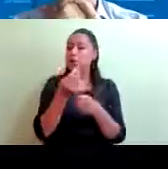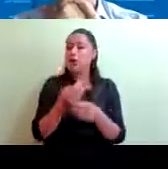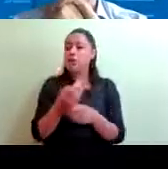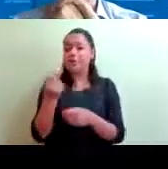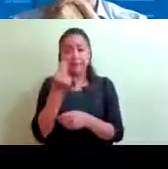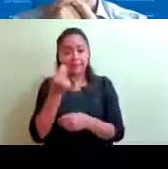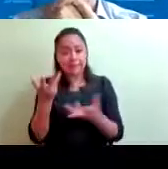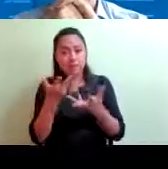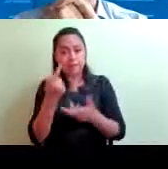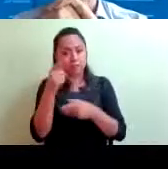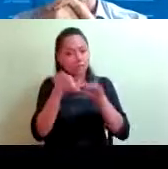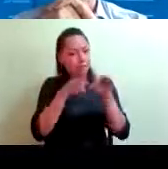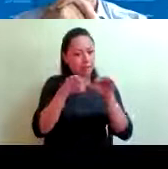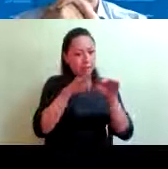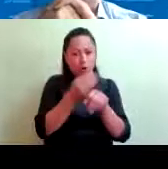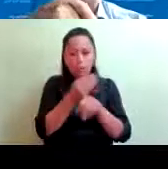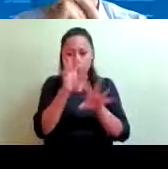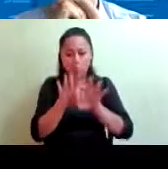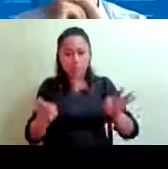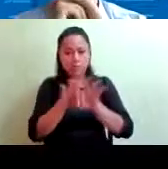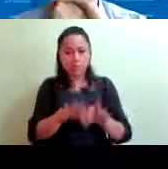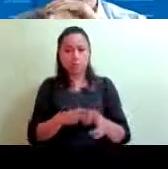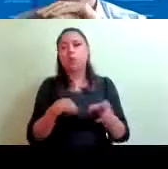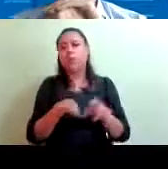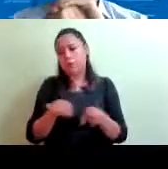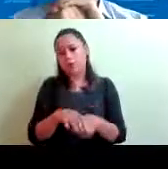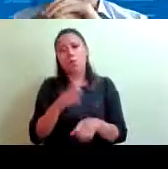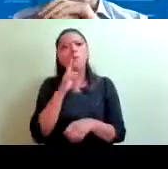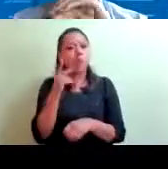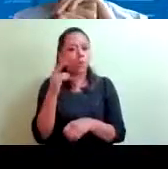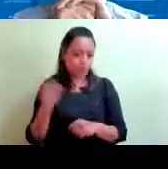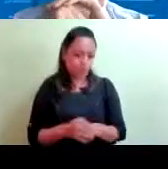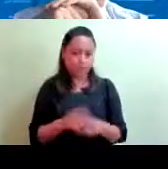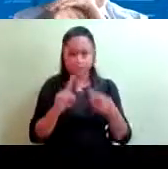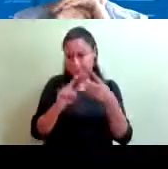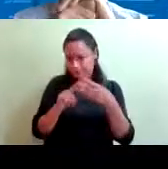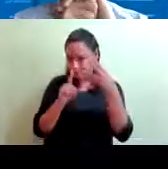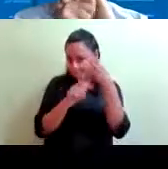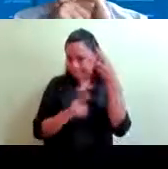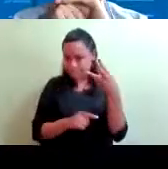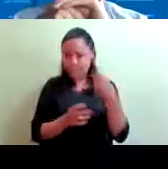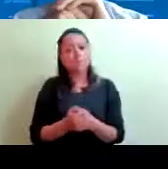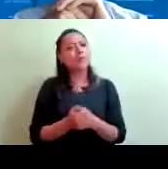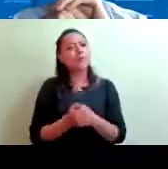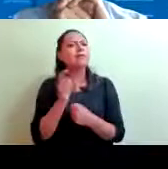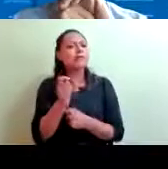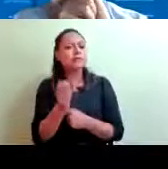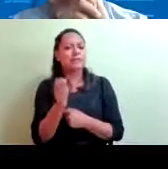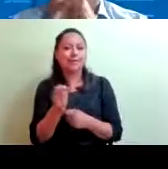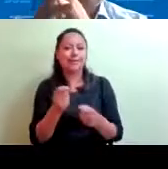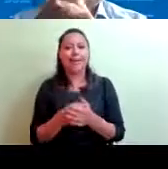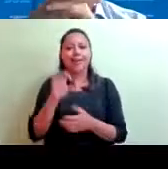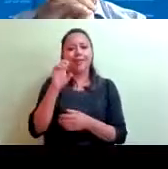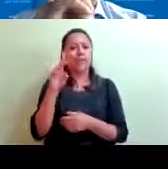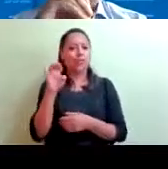en entender bien cuál es la eficiencia del gasto público y cómo mejorarla. Y el tercero tiene un poco que ver a lo que comentaba Eduardo al final, que